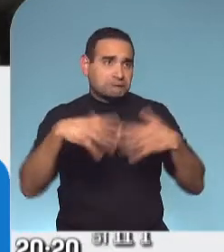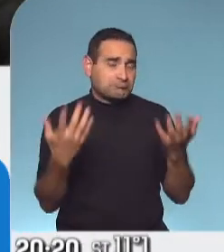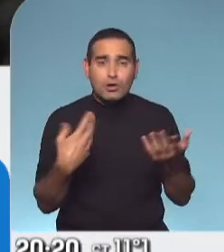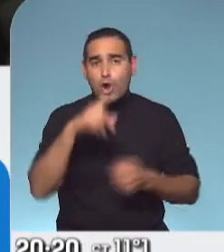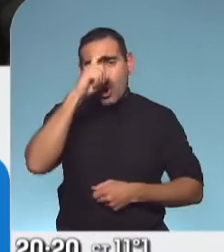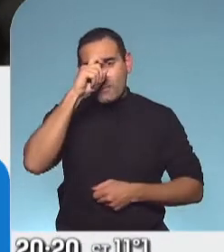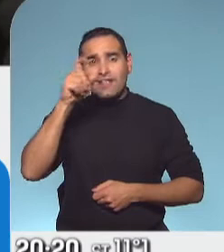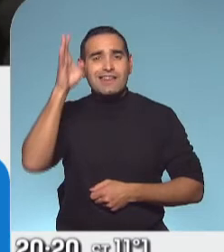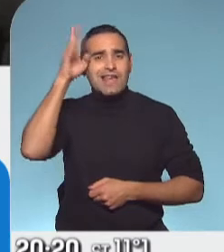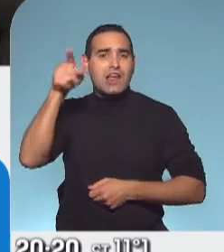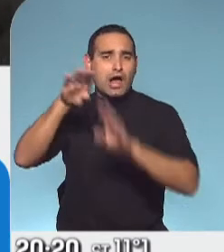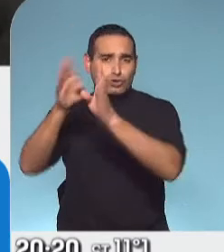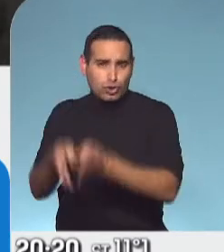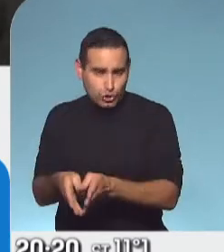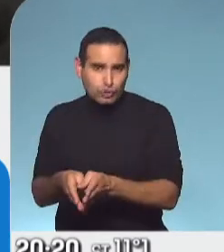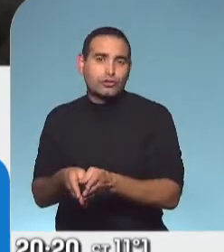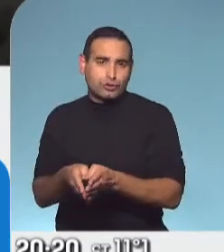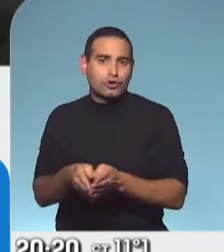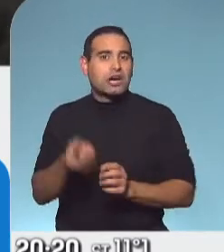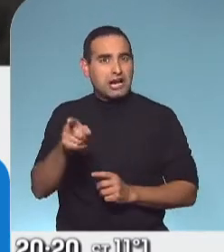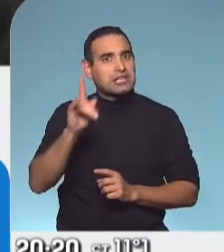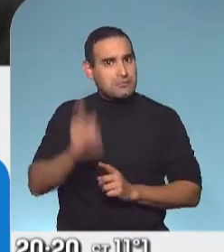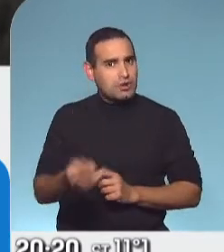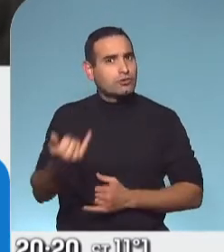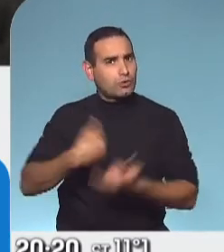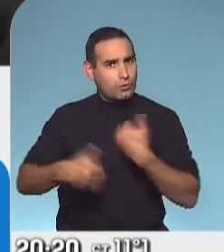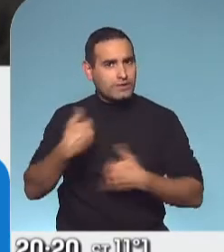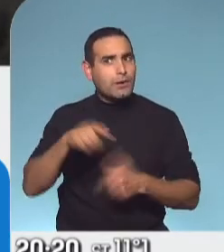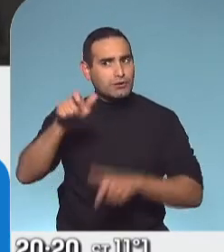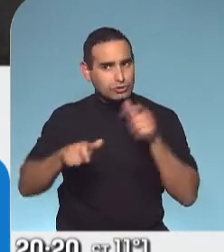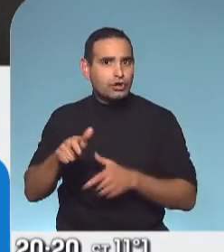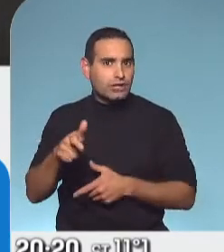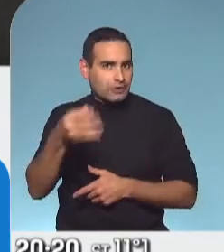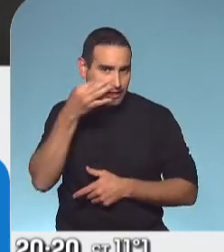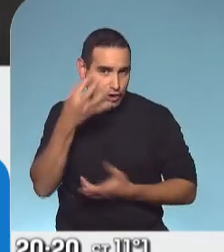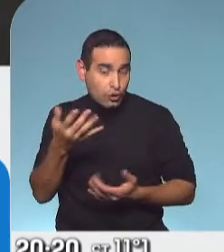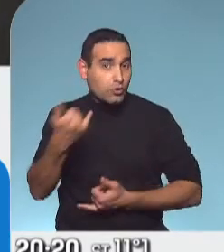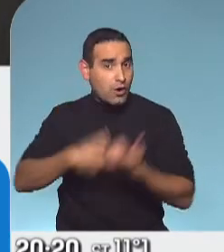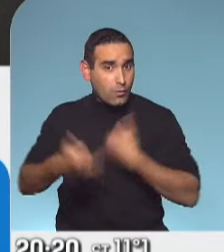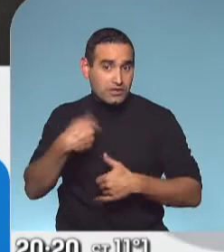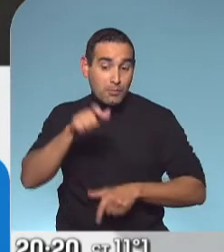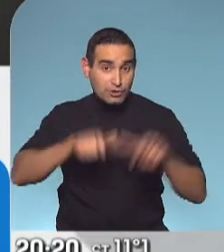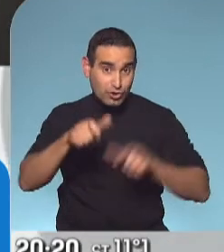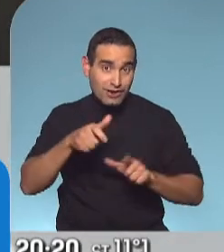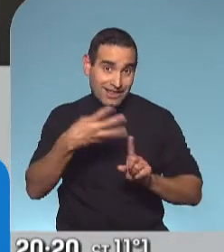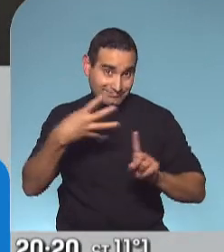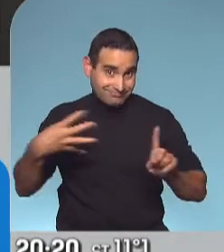hospital italiano, también nos están llegando, viste, muchos testimonios de personas de nuestra